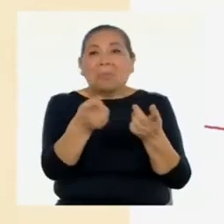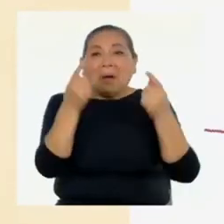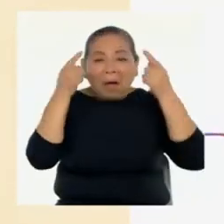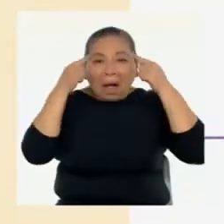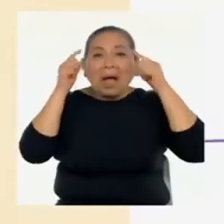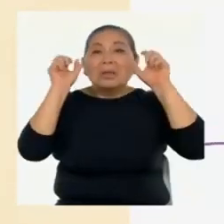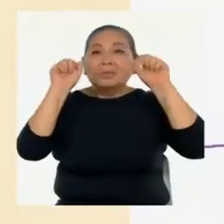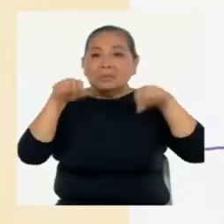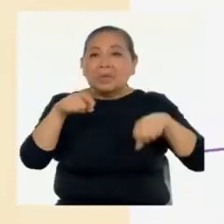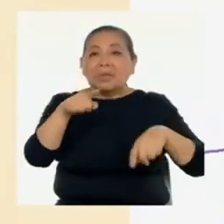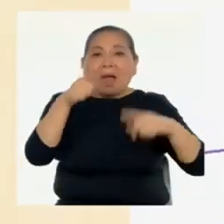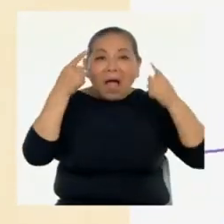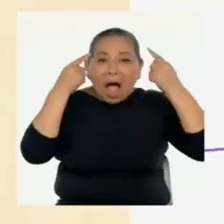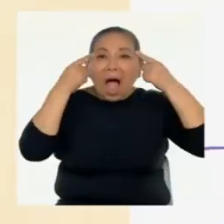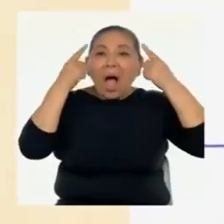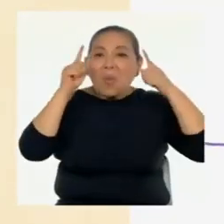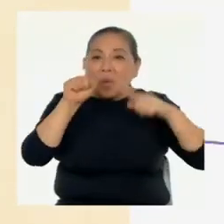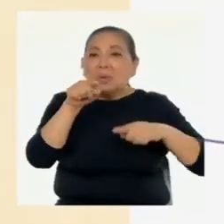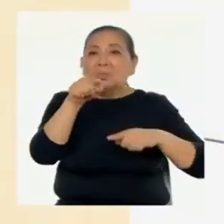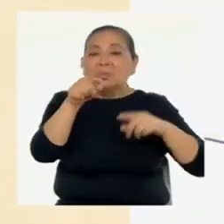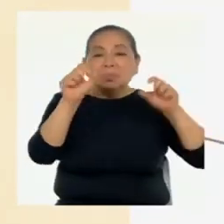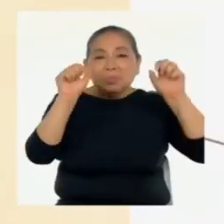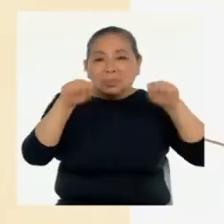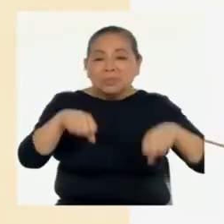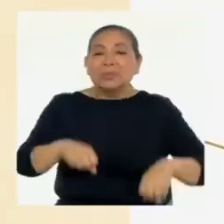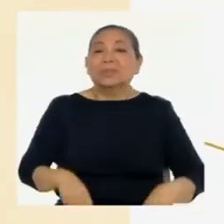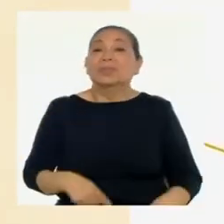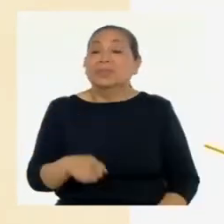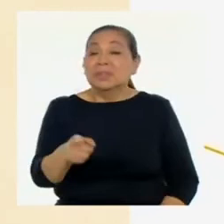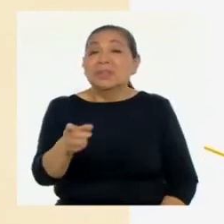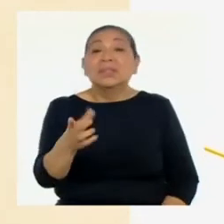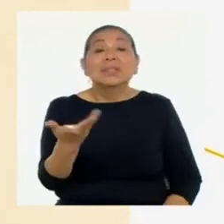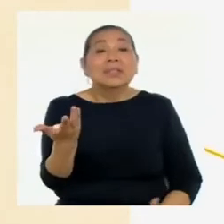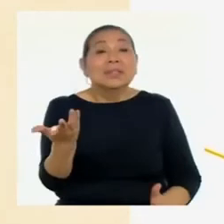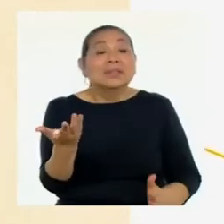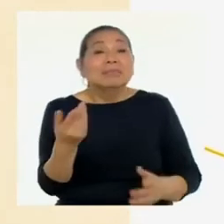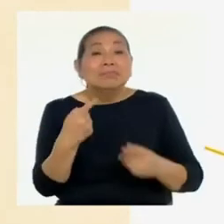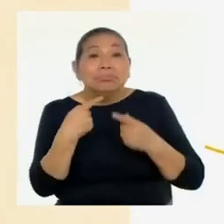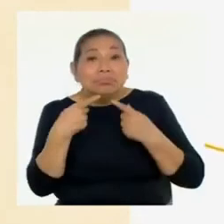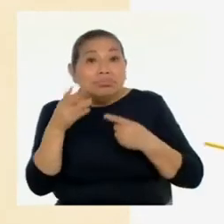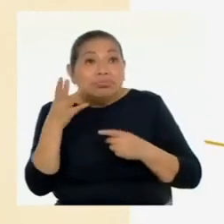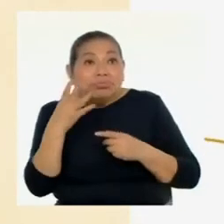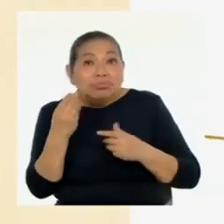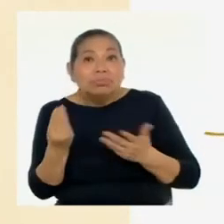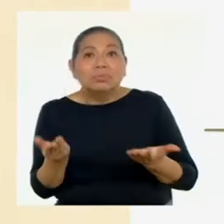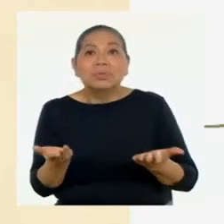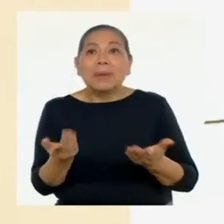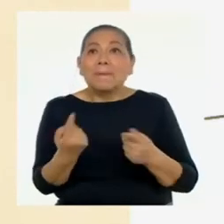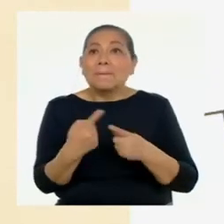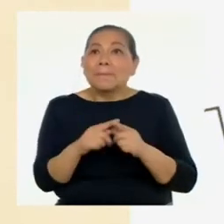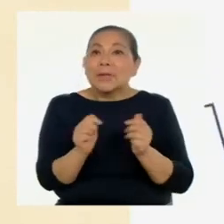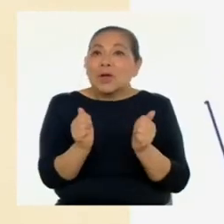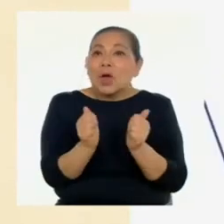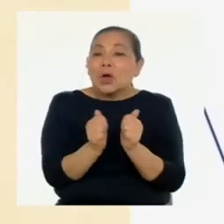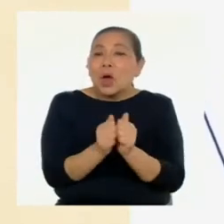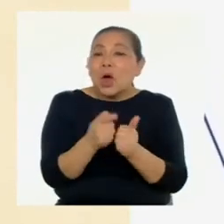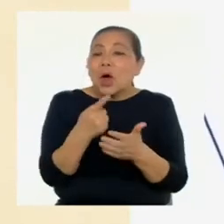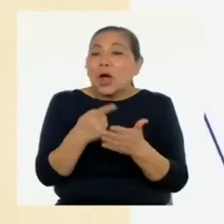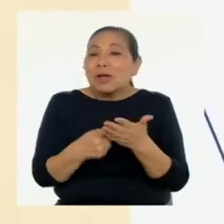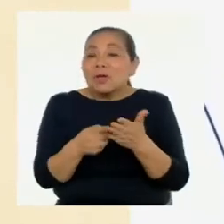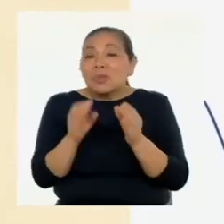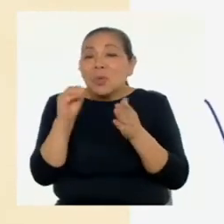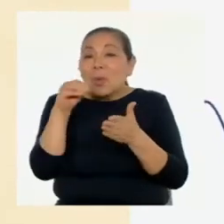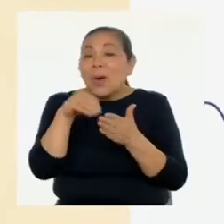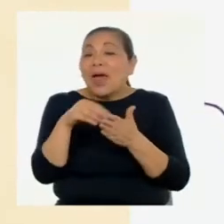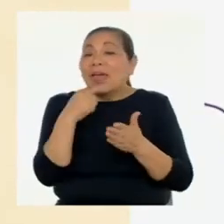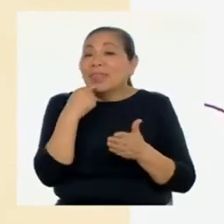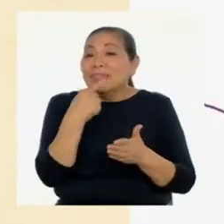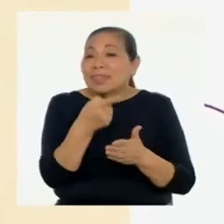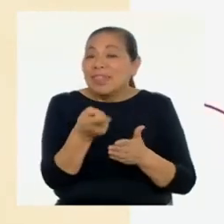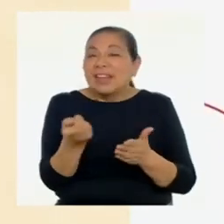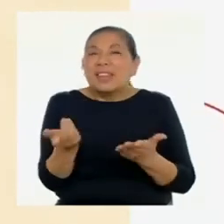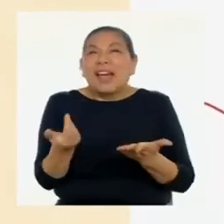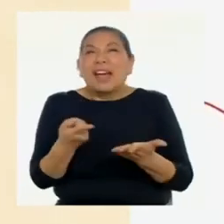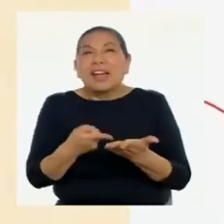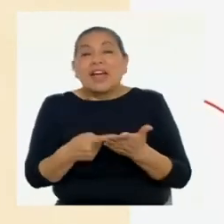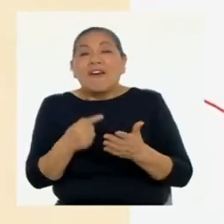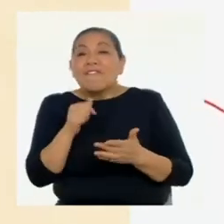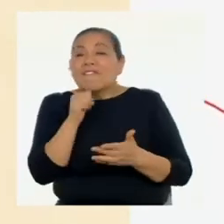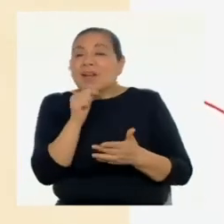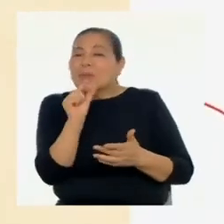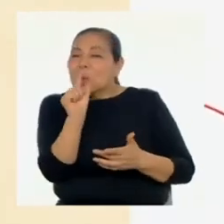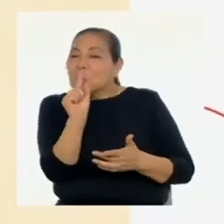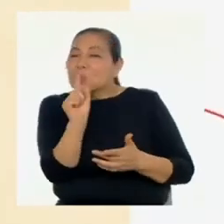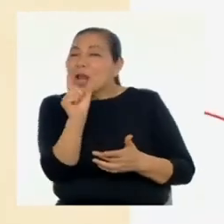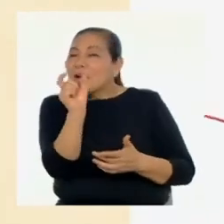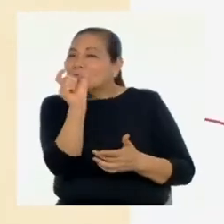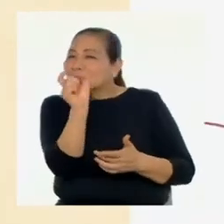Bastante acertado, Yanira. Por eso esta experiencia busca fomentar acciones como las que has propuesto. Ya solo